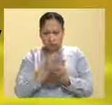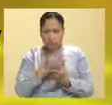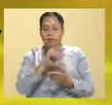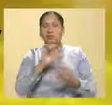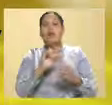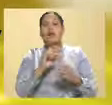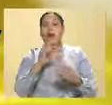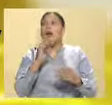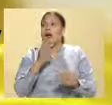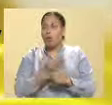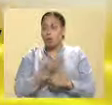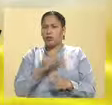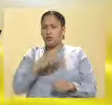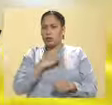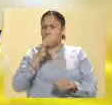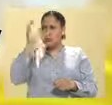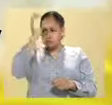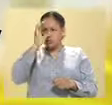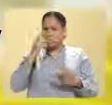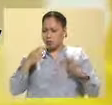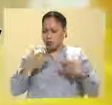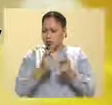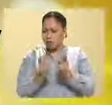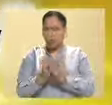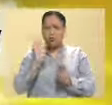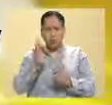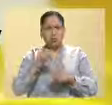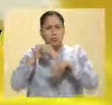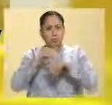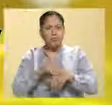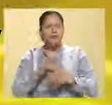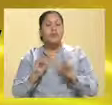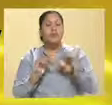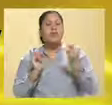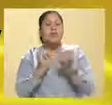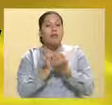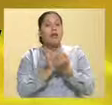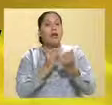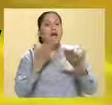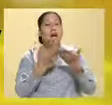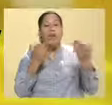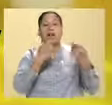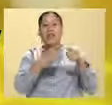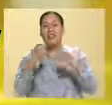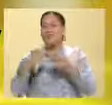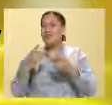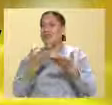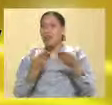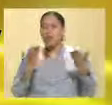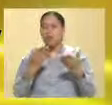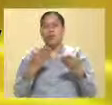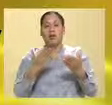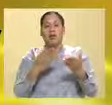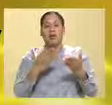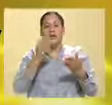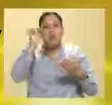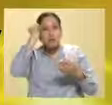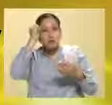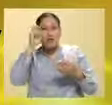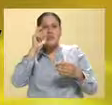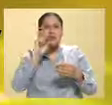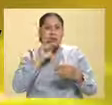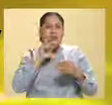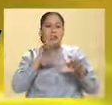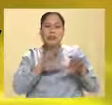gran conciencia en muchos de estos grupos. Además sabemos que se ha diversificado también la oferta de servicios